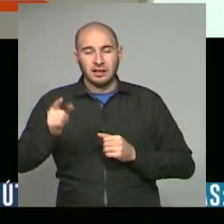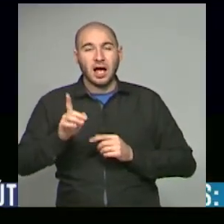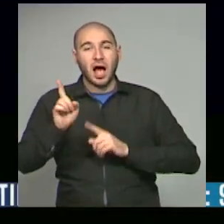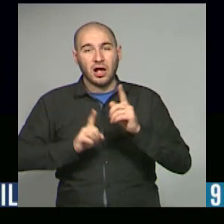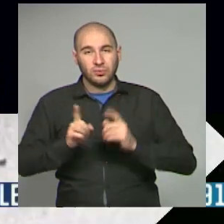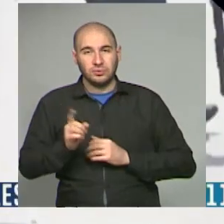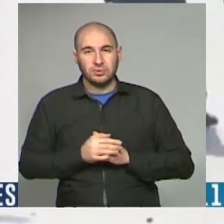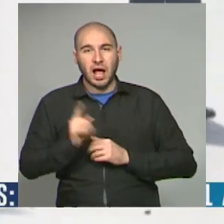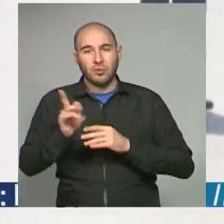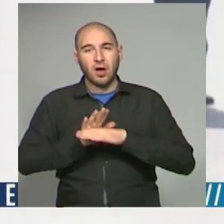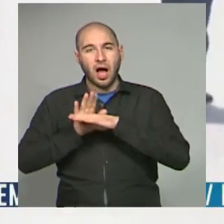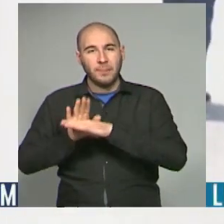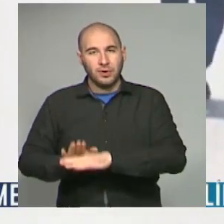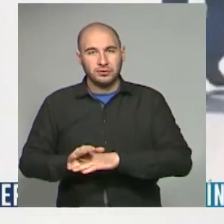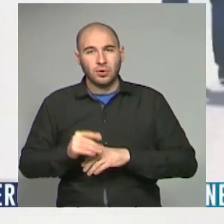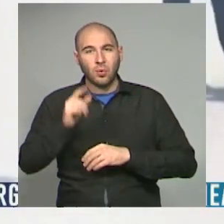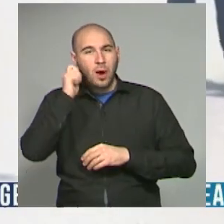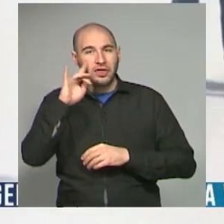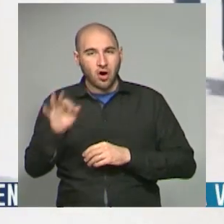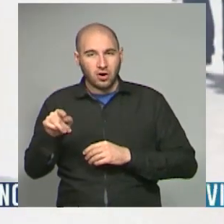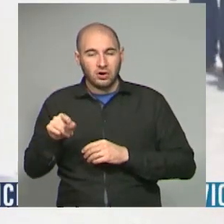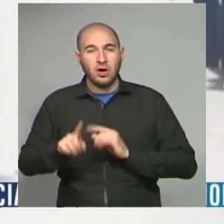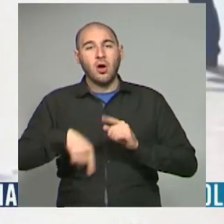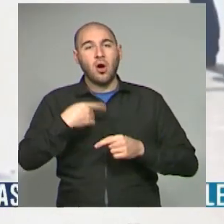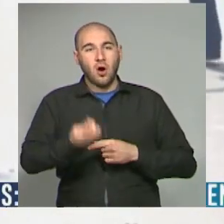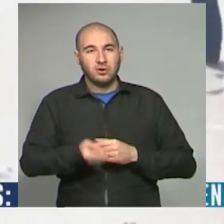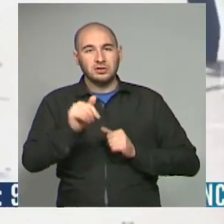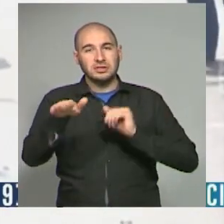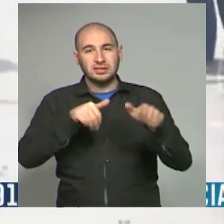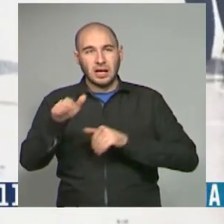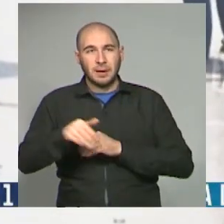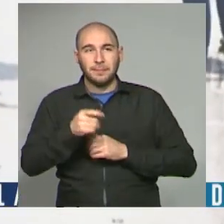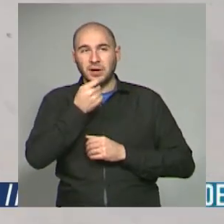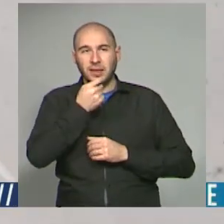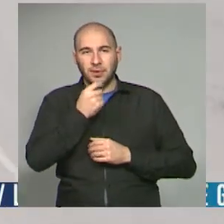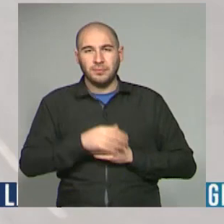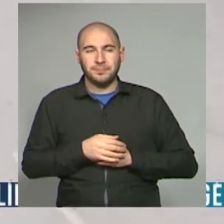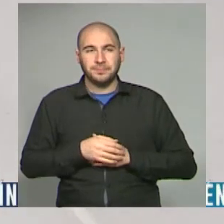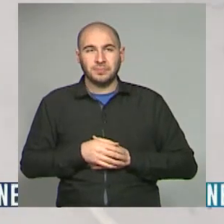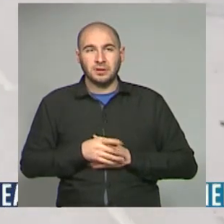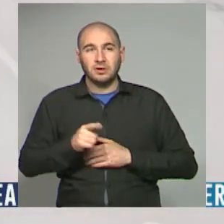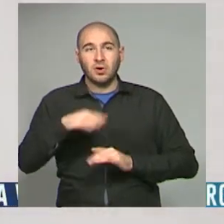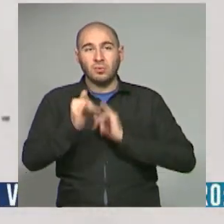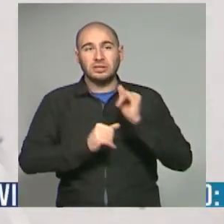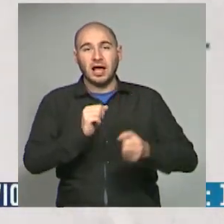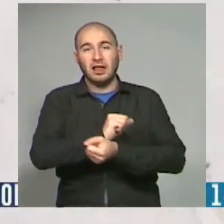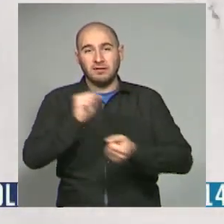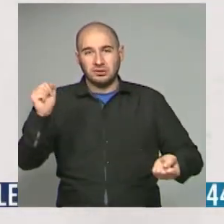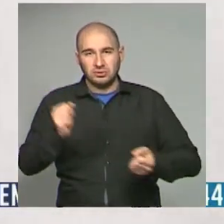lado, aquellos que apoyaban a Juan Guaidó y aquellos que habían sido convocados. De hecho, por ejemplo, cuando se habló de la